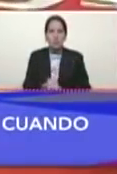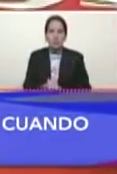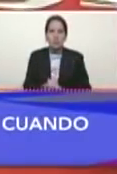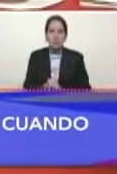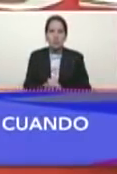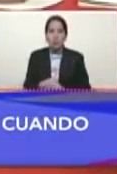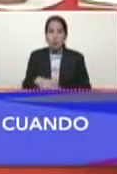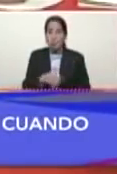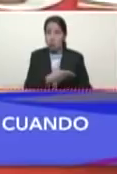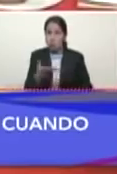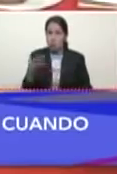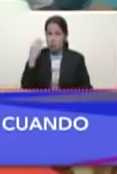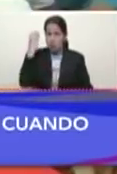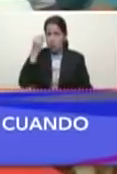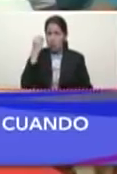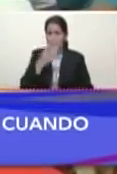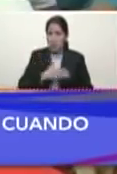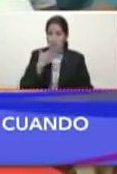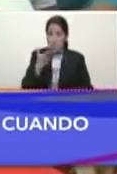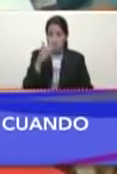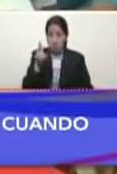¿Ustedes creen que se pueda?